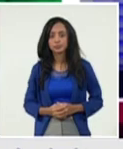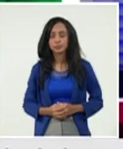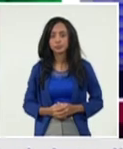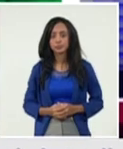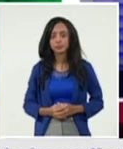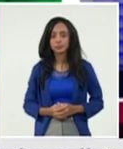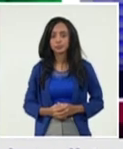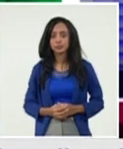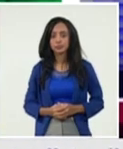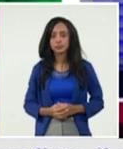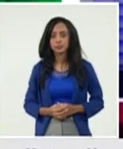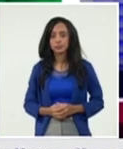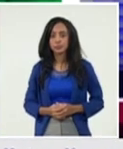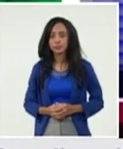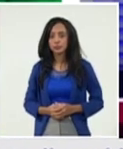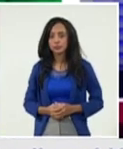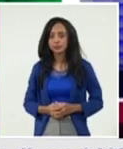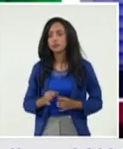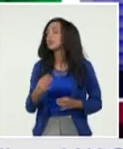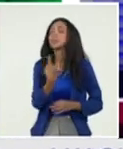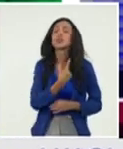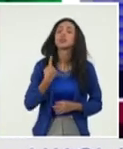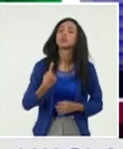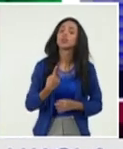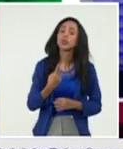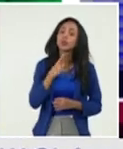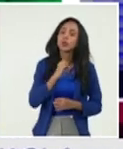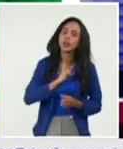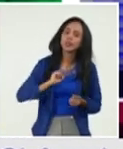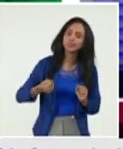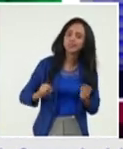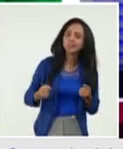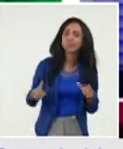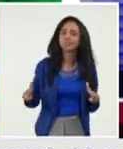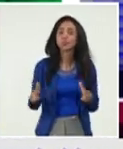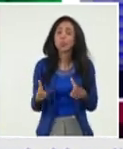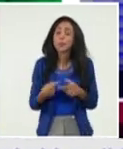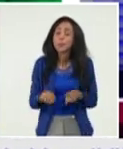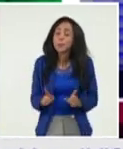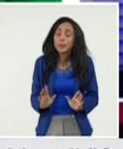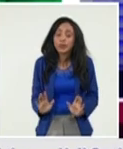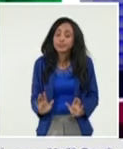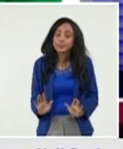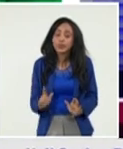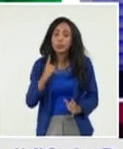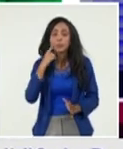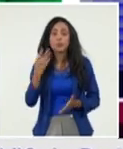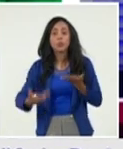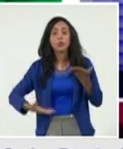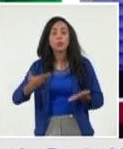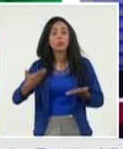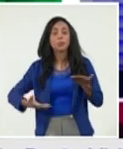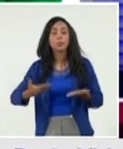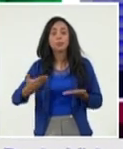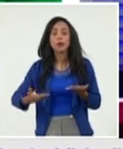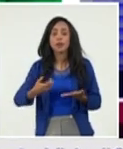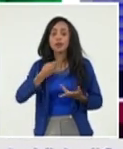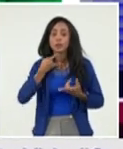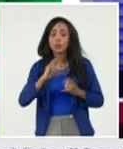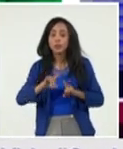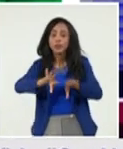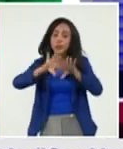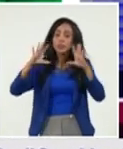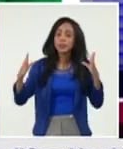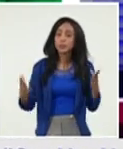siempre hemos batallado para su reducción pero que indiscutiblemente si la comparamos con la letalidad del mundo